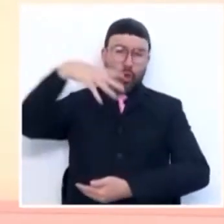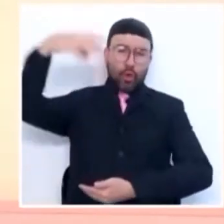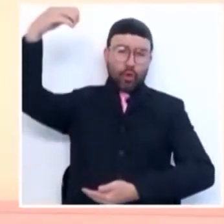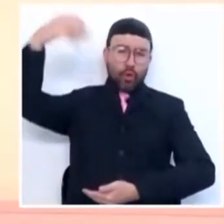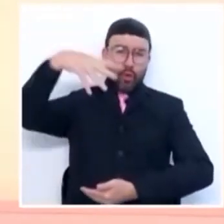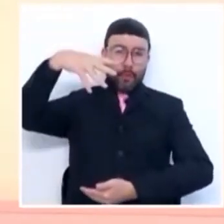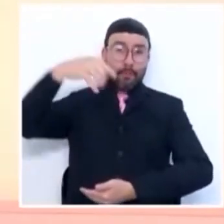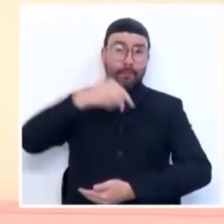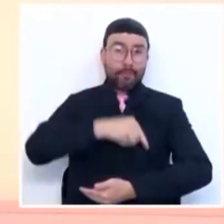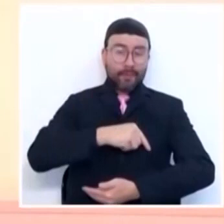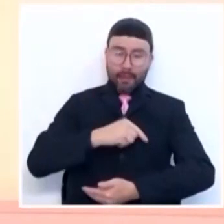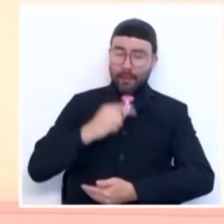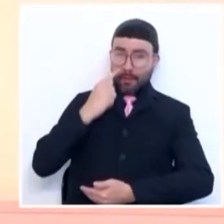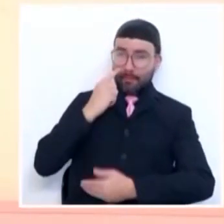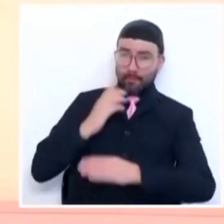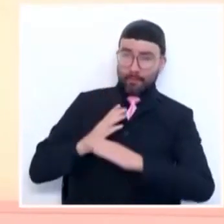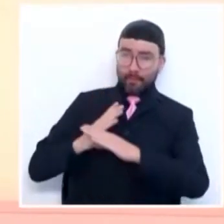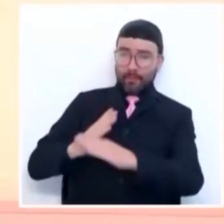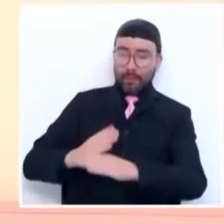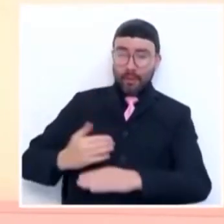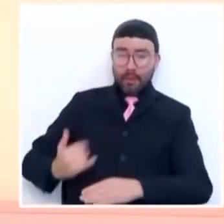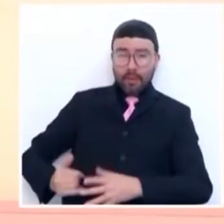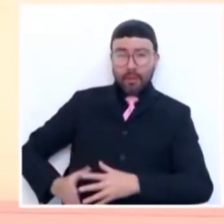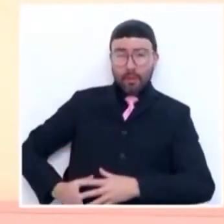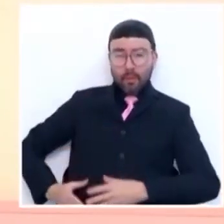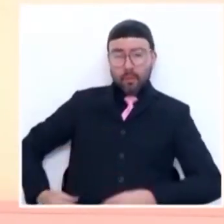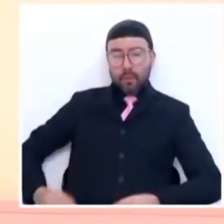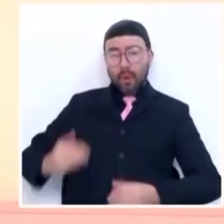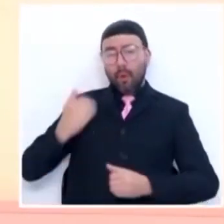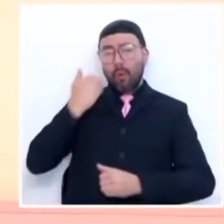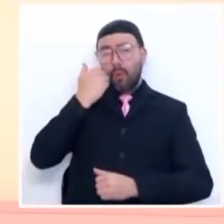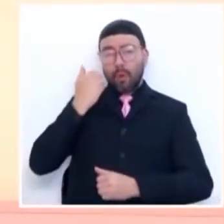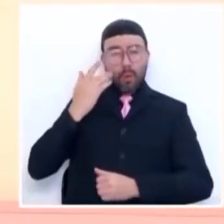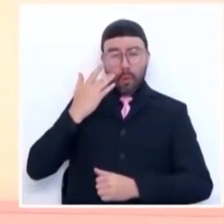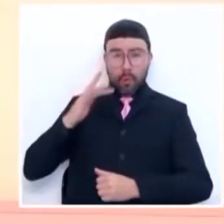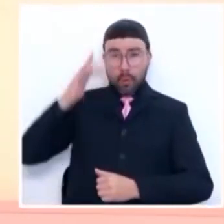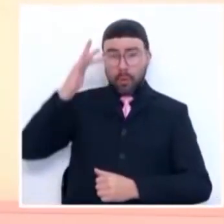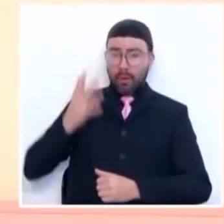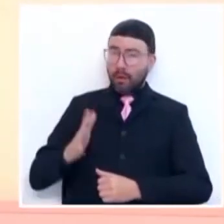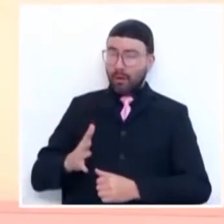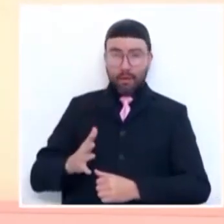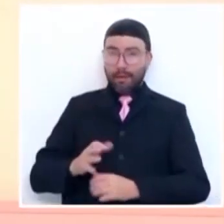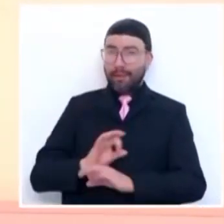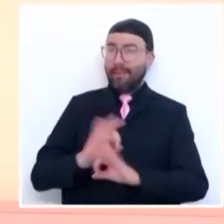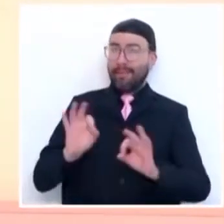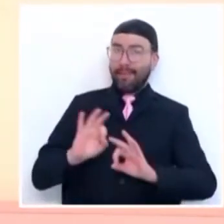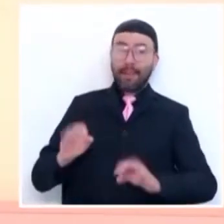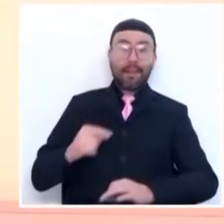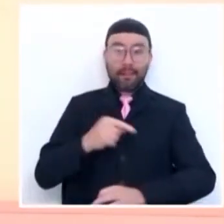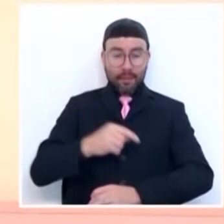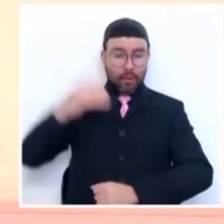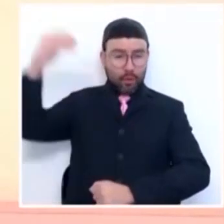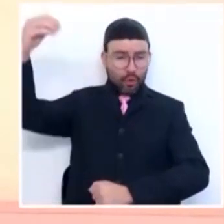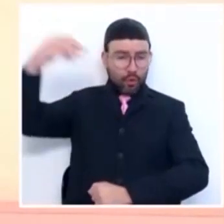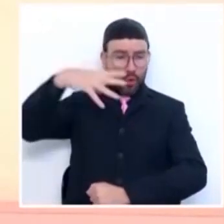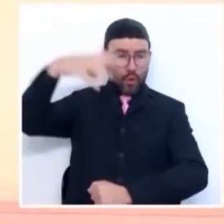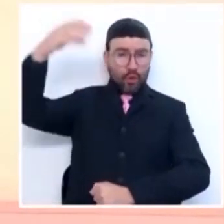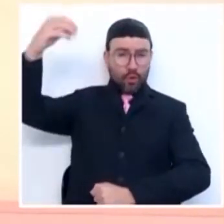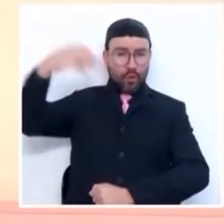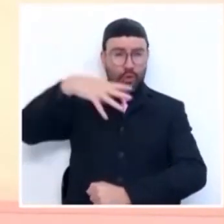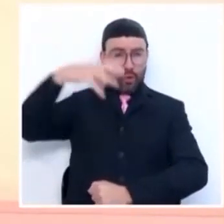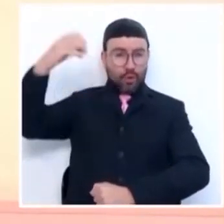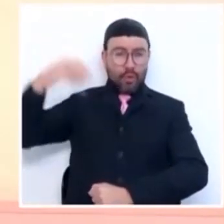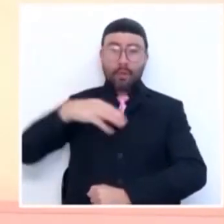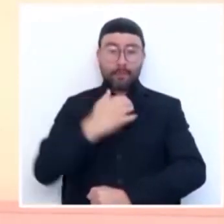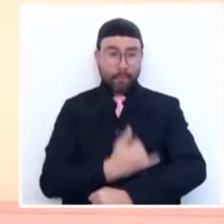prevenir la ictericia del recién nacido, o sea, el niño que se pone amarillito, que se llena de bilirrubina porque está destruyendo una